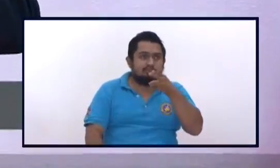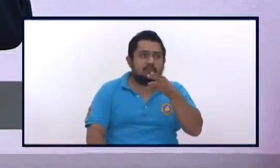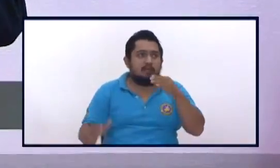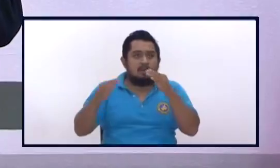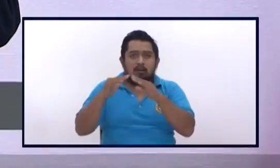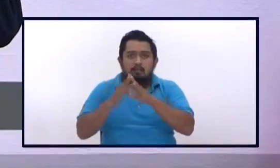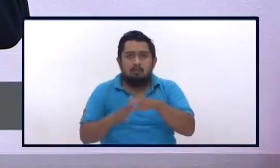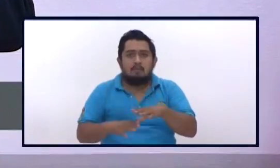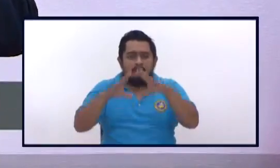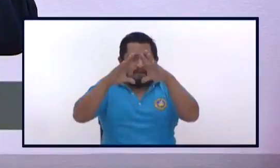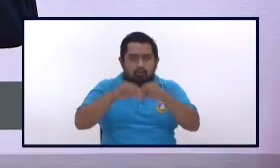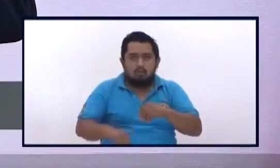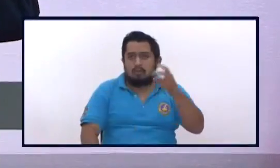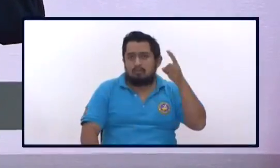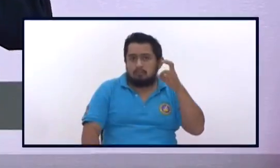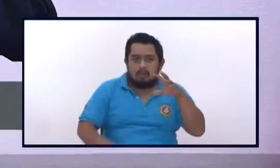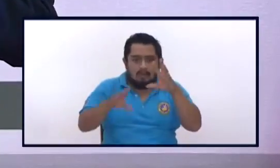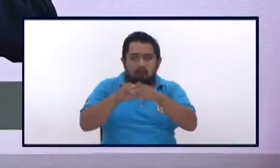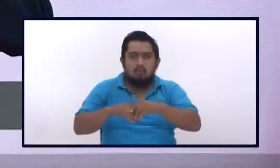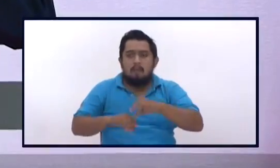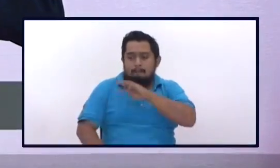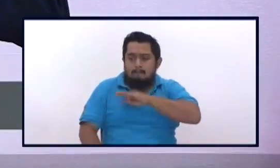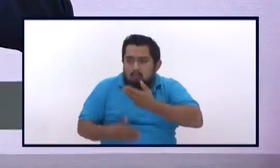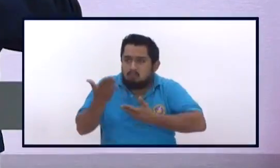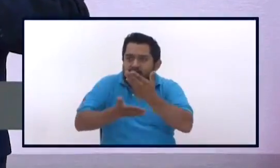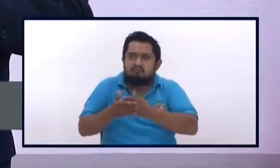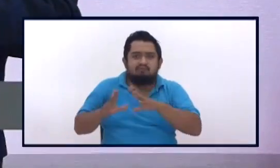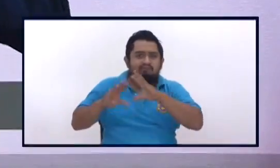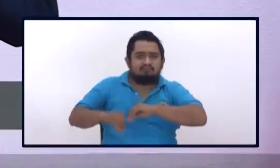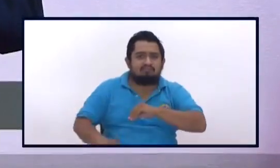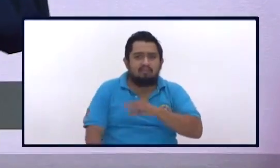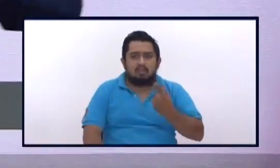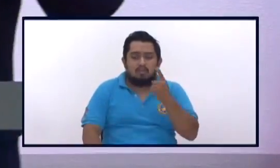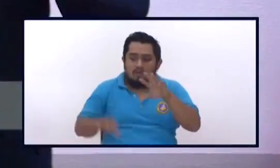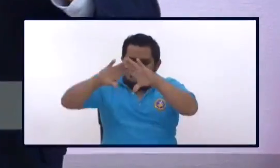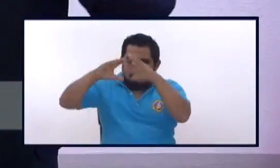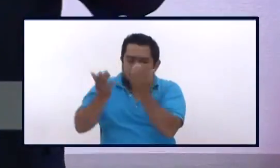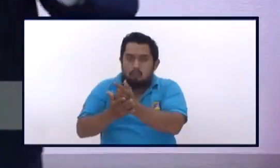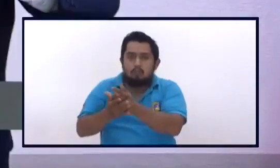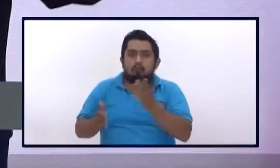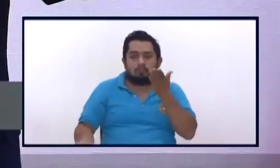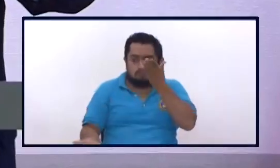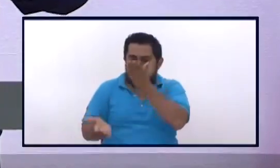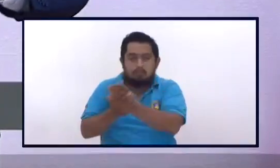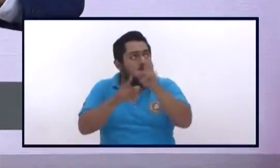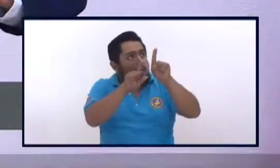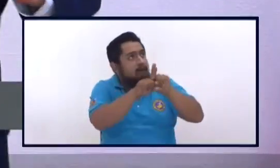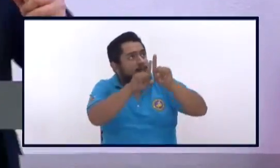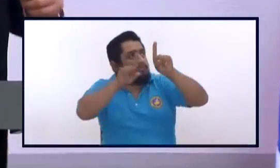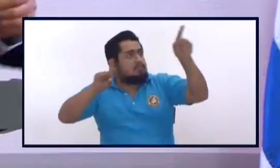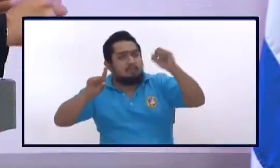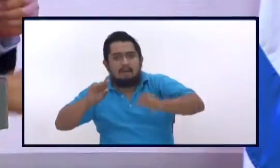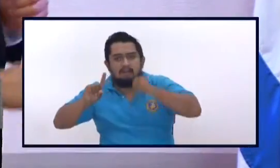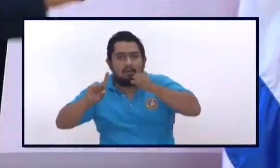pagaste el canal a pagaste la radio pagaste tu ministerio entregaste tu uniforme y has comenzado a caminar fuera del rango de alcance del poder de dios